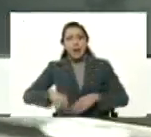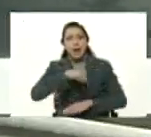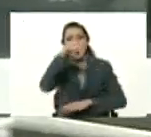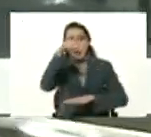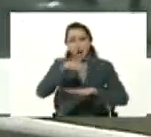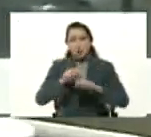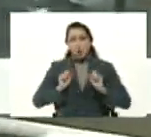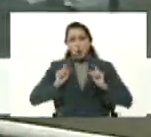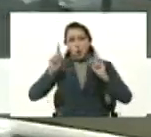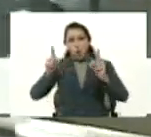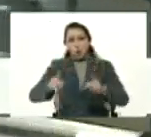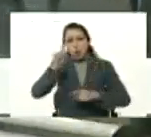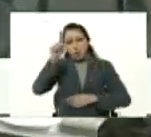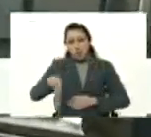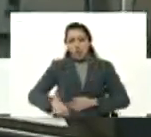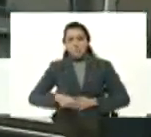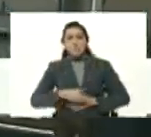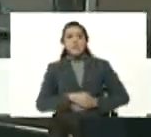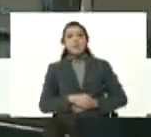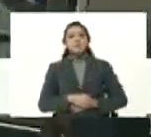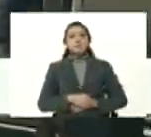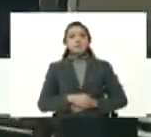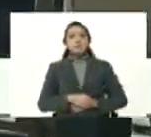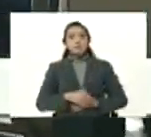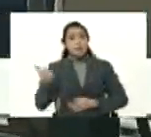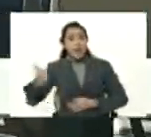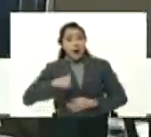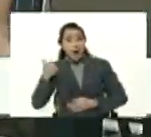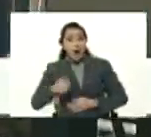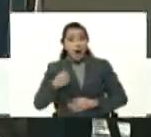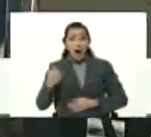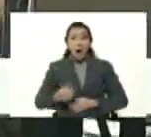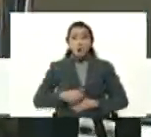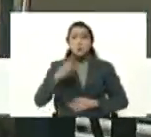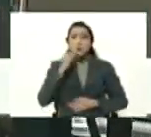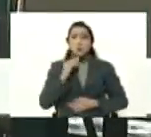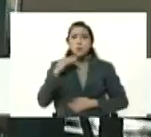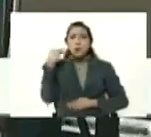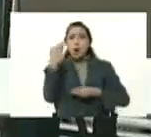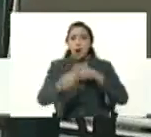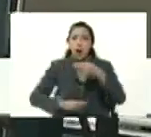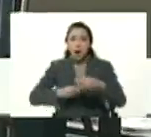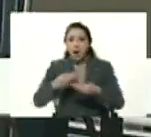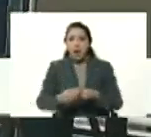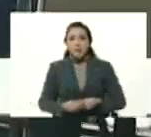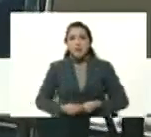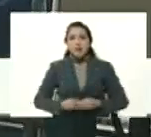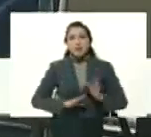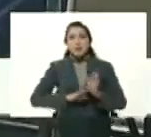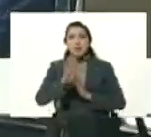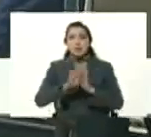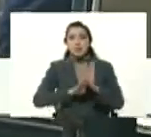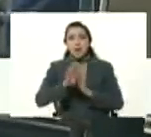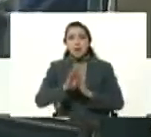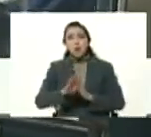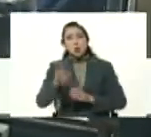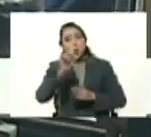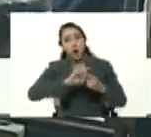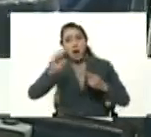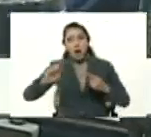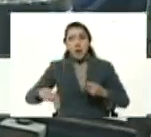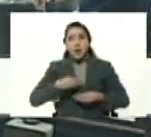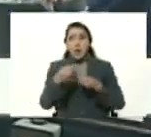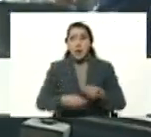la oportunidad, señor presidente, de aprovechar la experiencia de las empresas locales en cuanto a desarrollo de ingeniería, teniendo la mayoría,